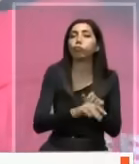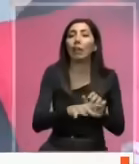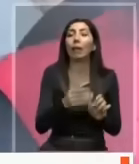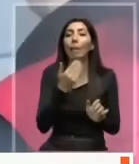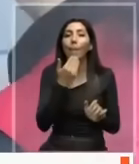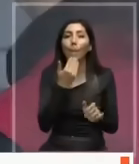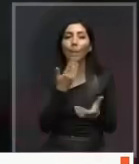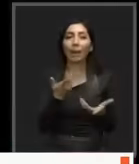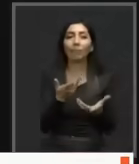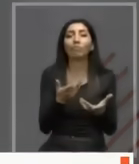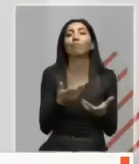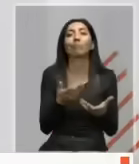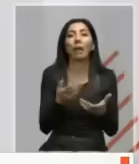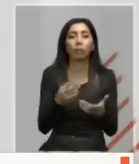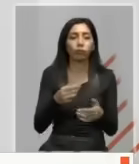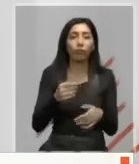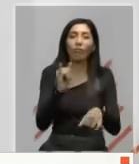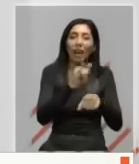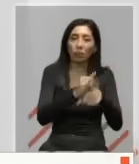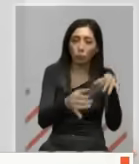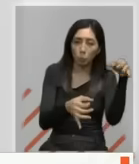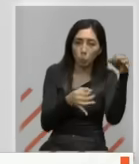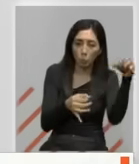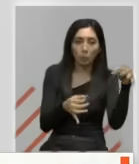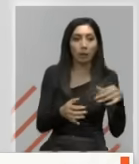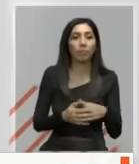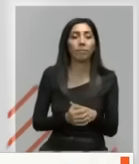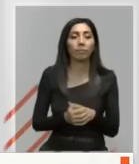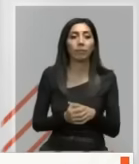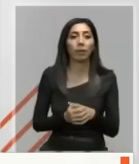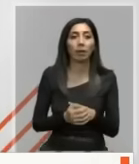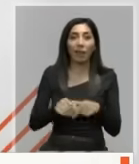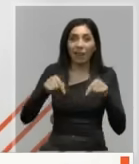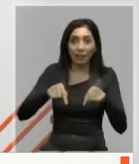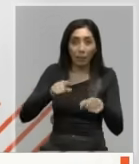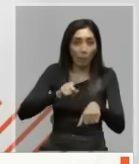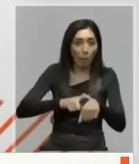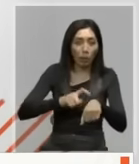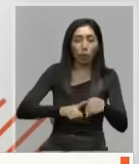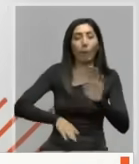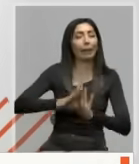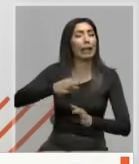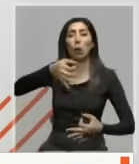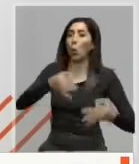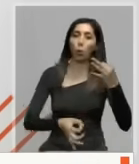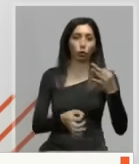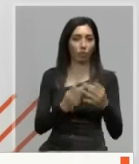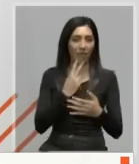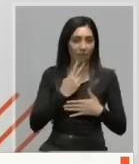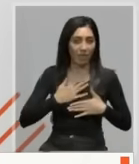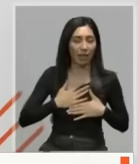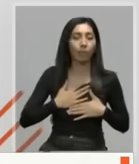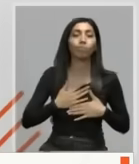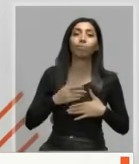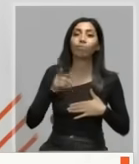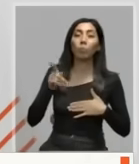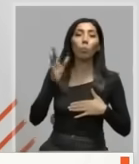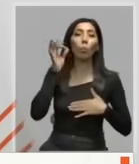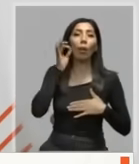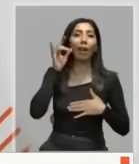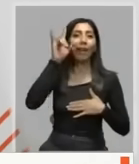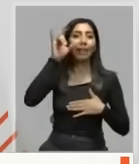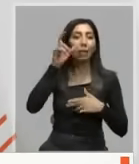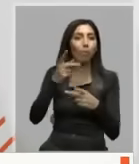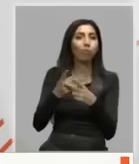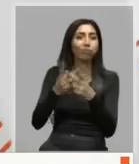de instrumento público. Uno de los momentos más injustos en mi vida. Horas antes del día que, según dijo en sus redes, no imaginó